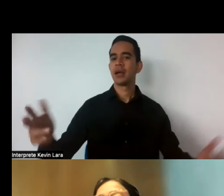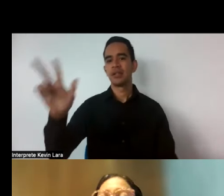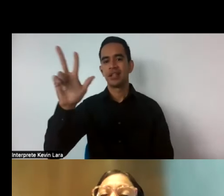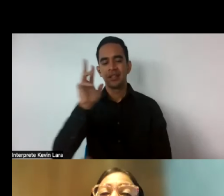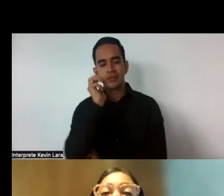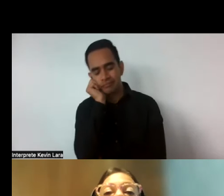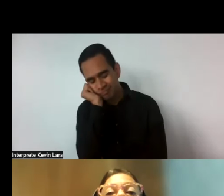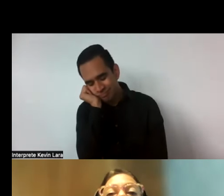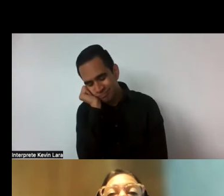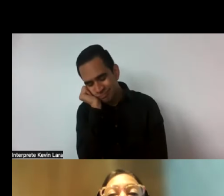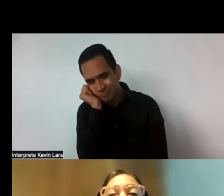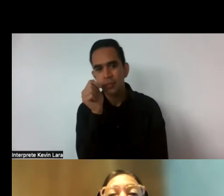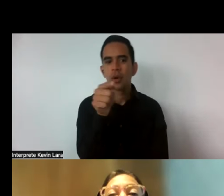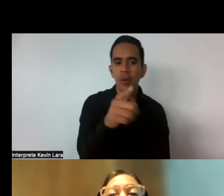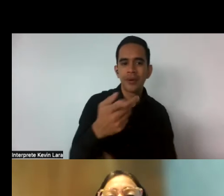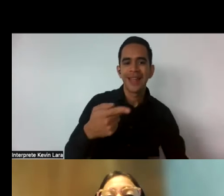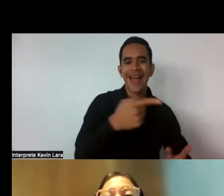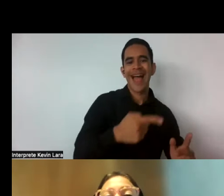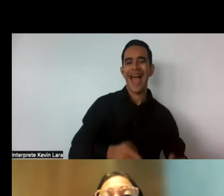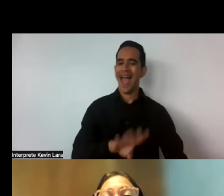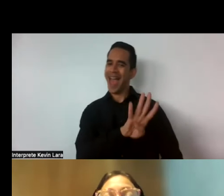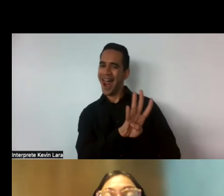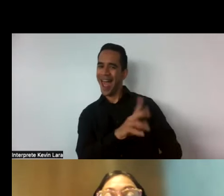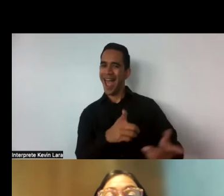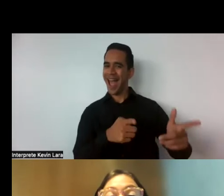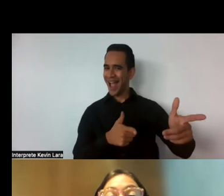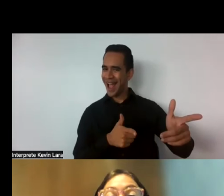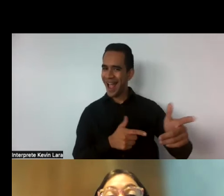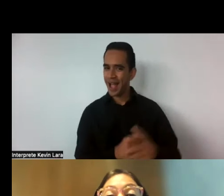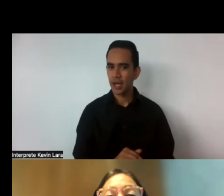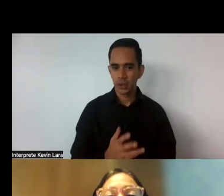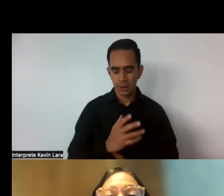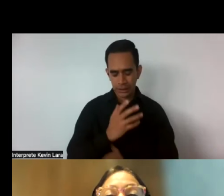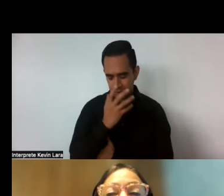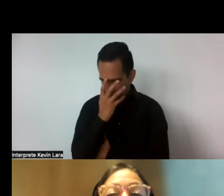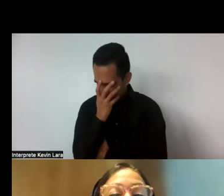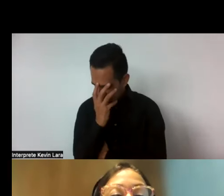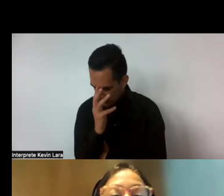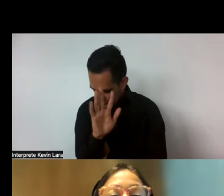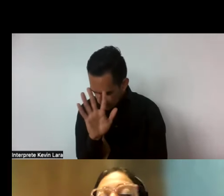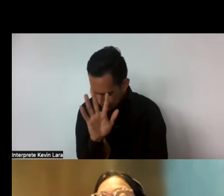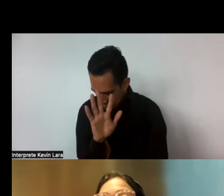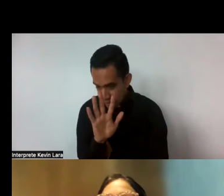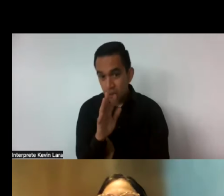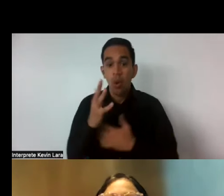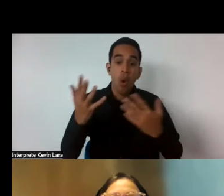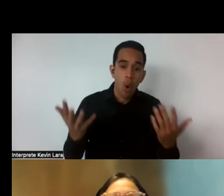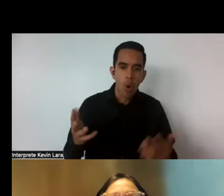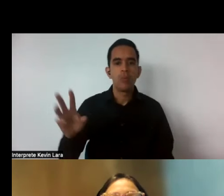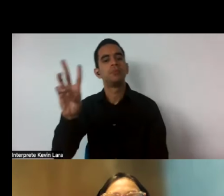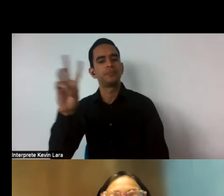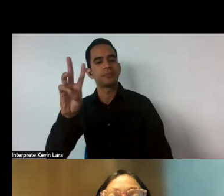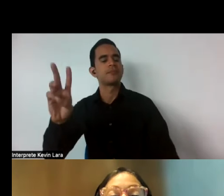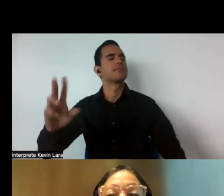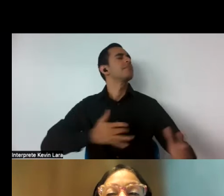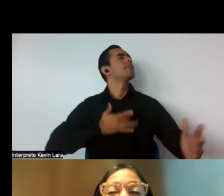4, la 5 o la 6. A ver. ¿Qué nos dicen? Cuéntenos. A ver, Jocelyn. Jocelyn nos dice que llega con